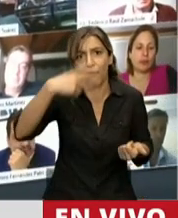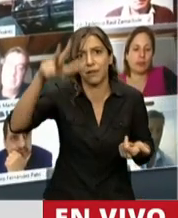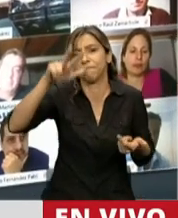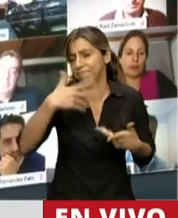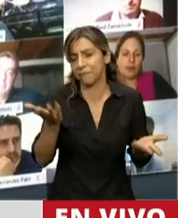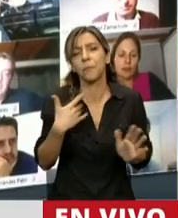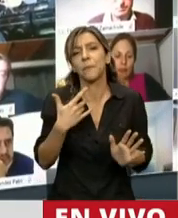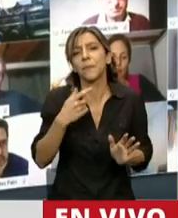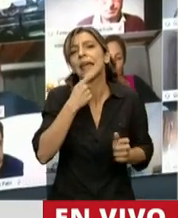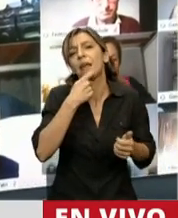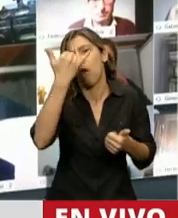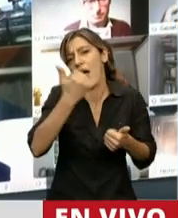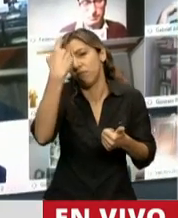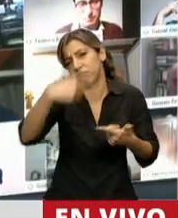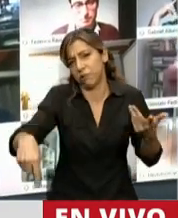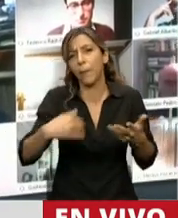ocupar toda la intervención con esto.